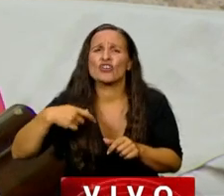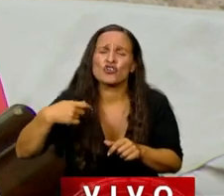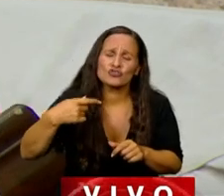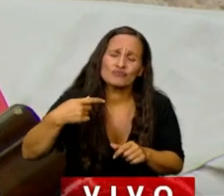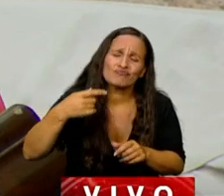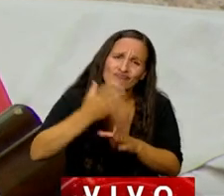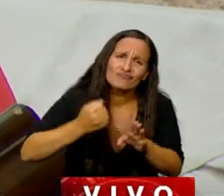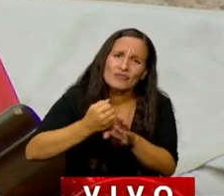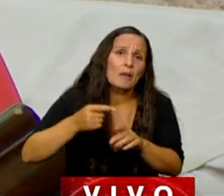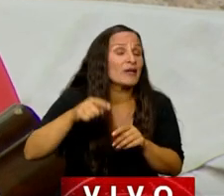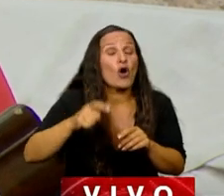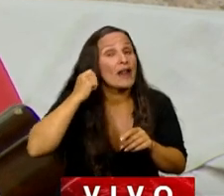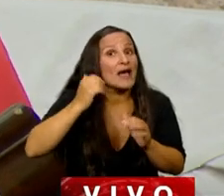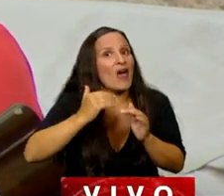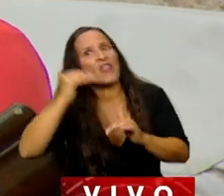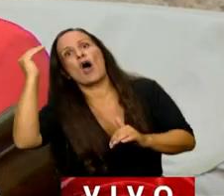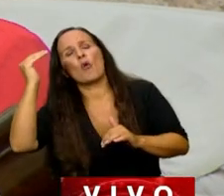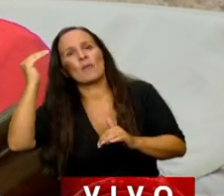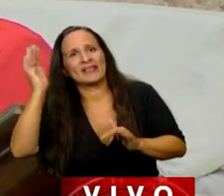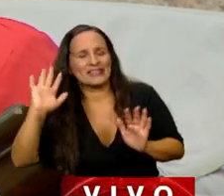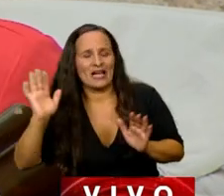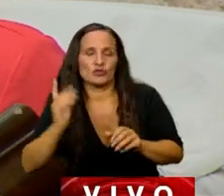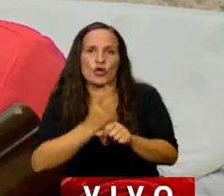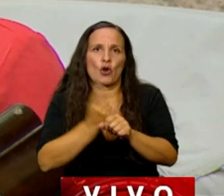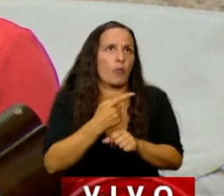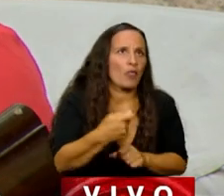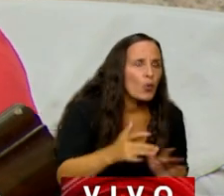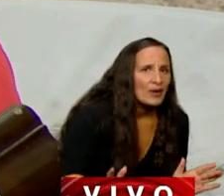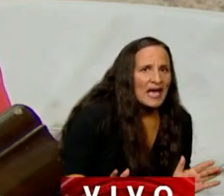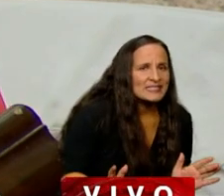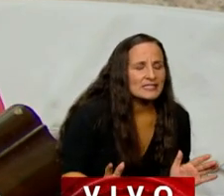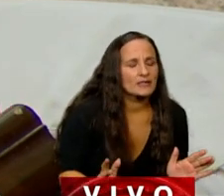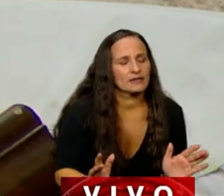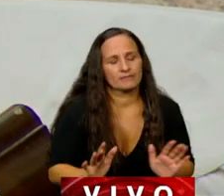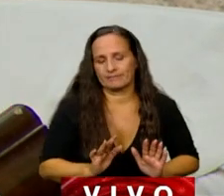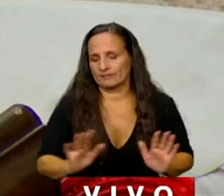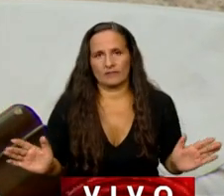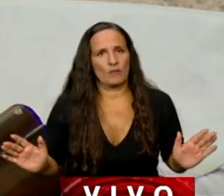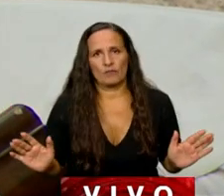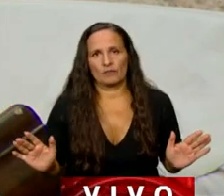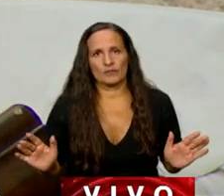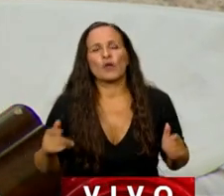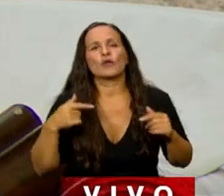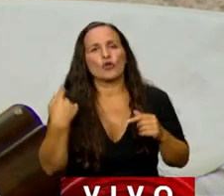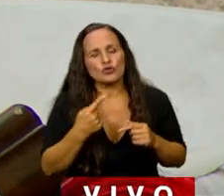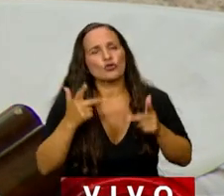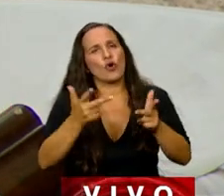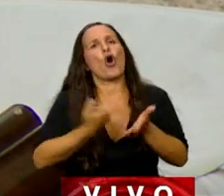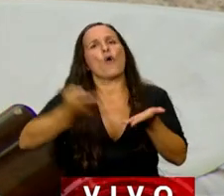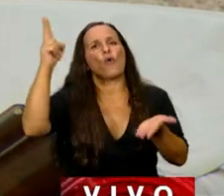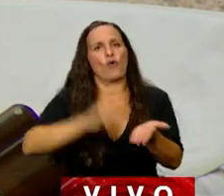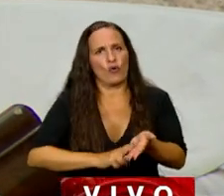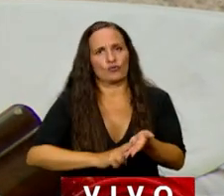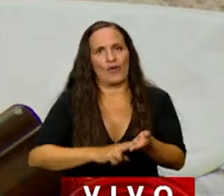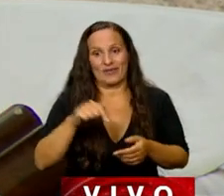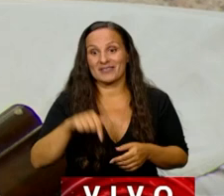la han subido a cifras que son impresionantes. Por eso, más que nunca, vamos a reiterar que esta